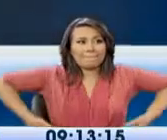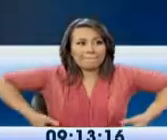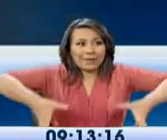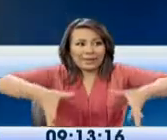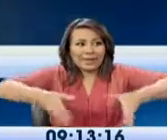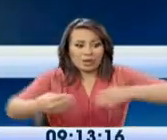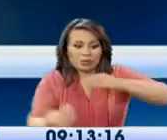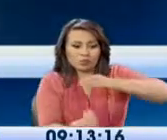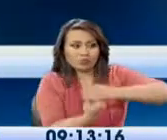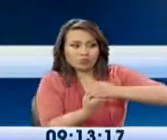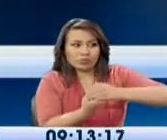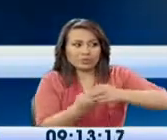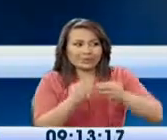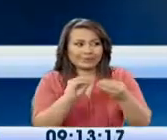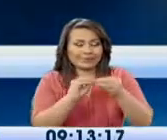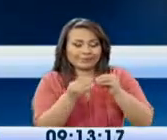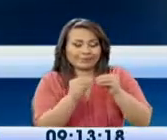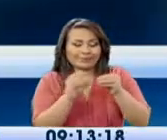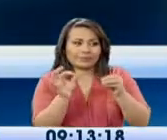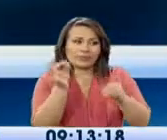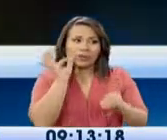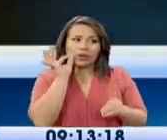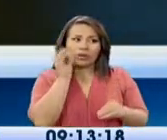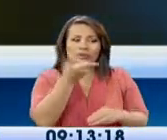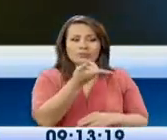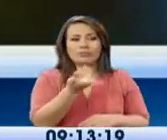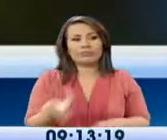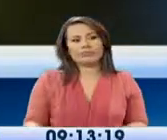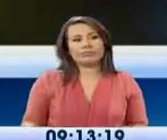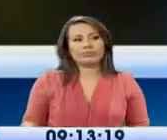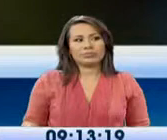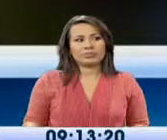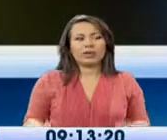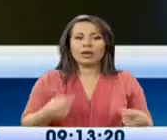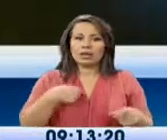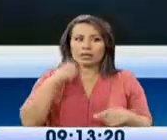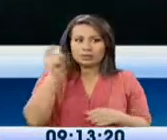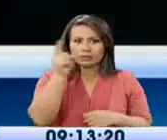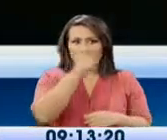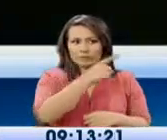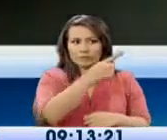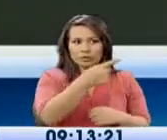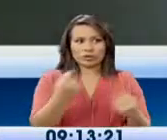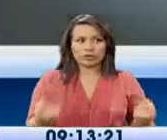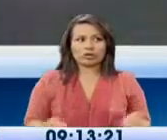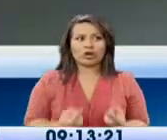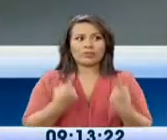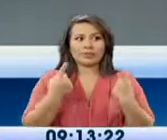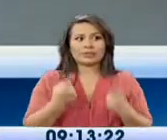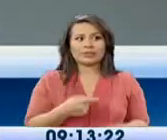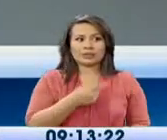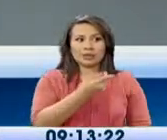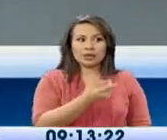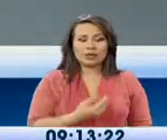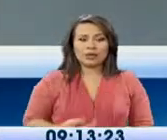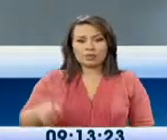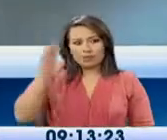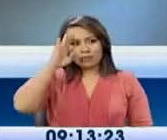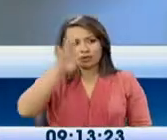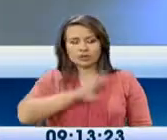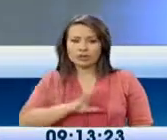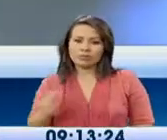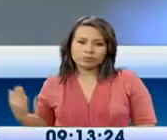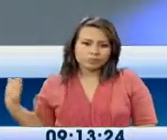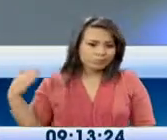pantalones. Este es uno. Grande fue la sorpresa de este grupo de serenos al intervenir a tres